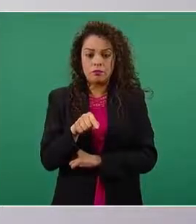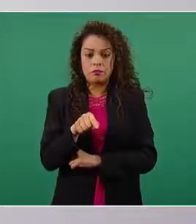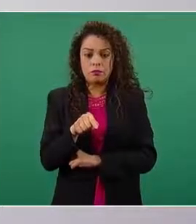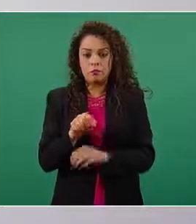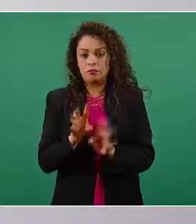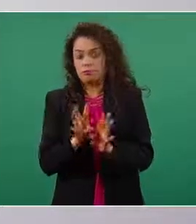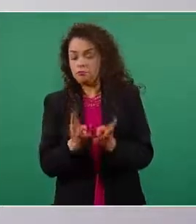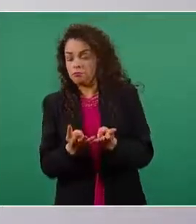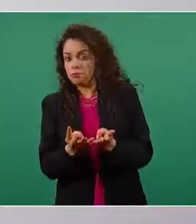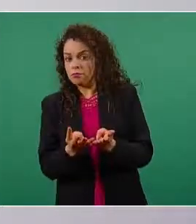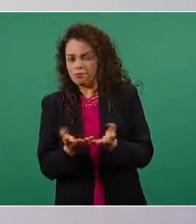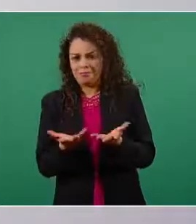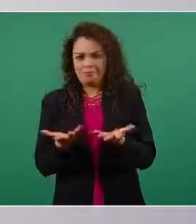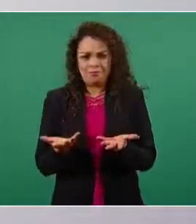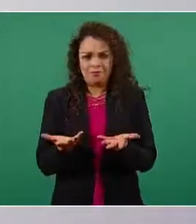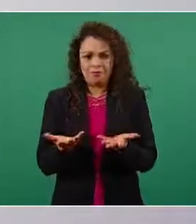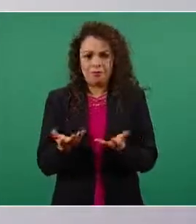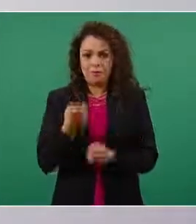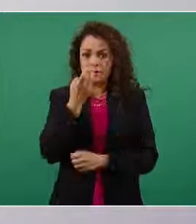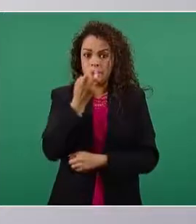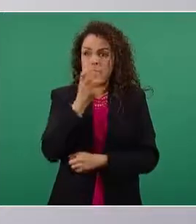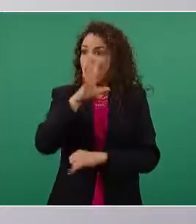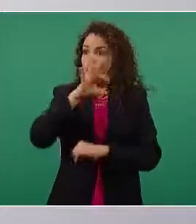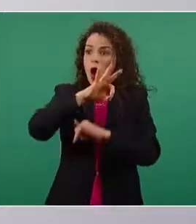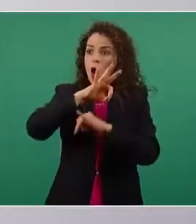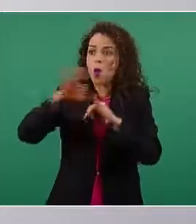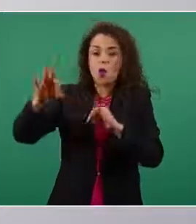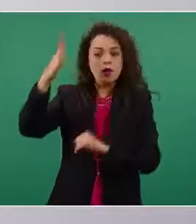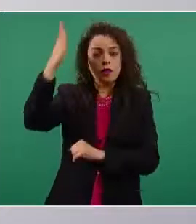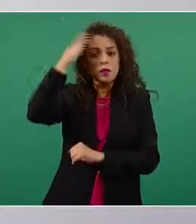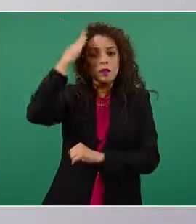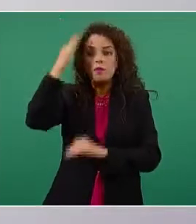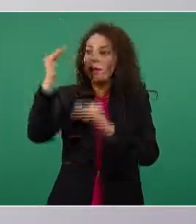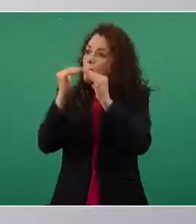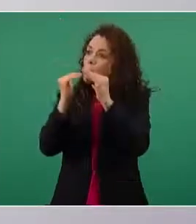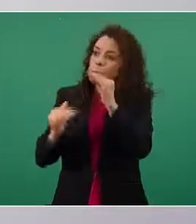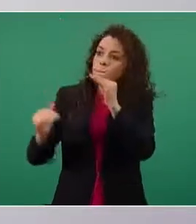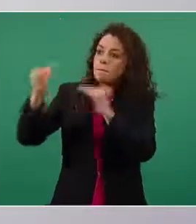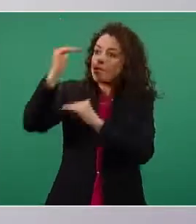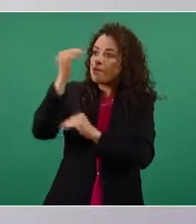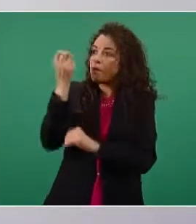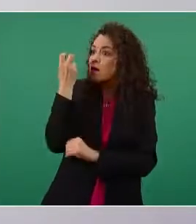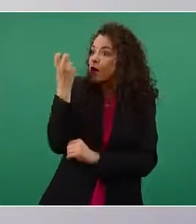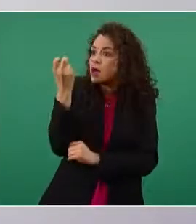porque es la última instancia judicial.